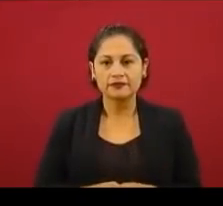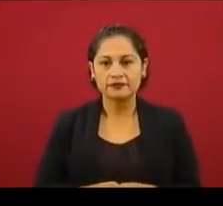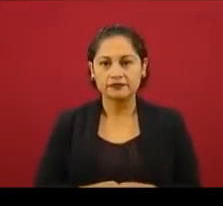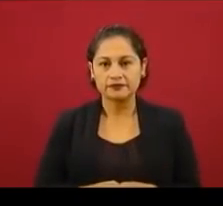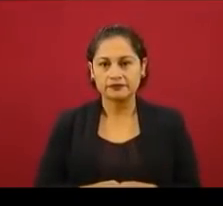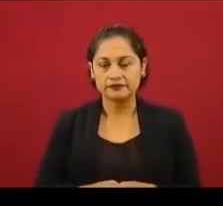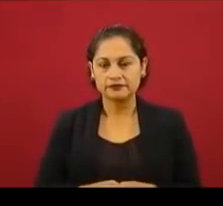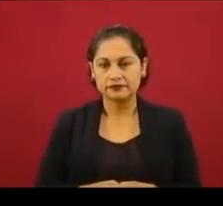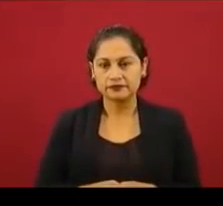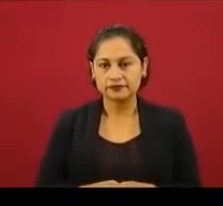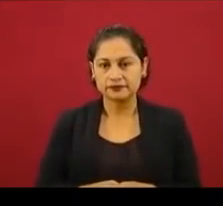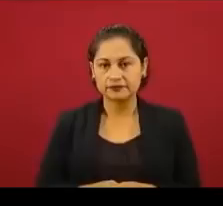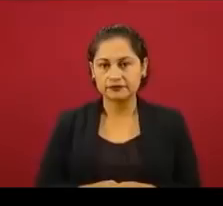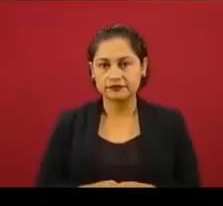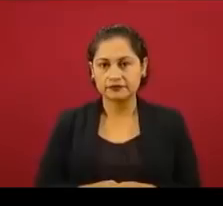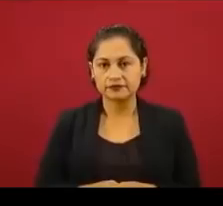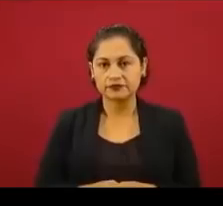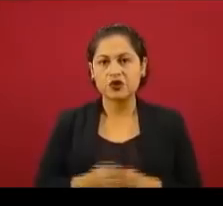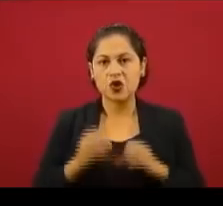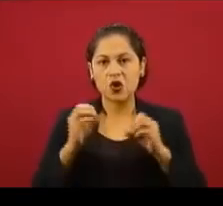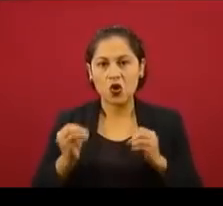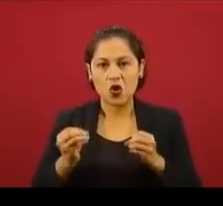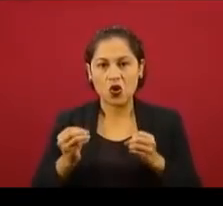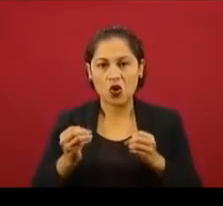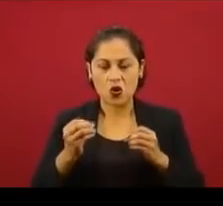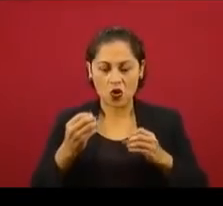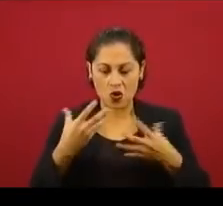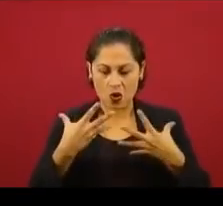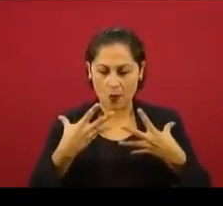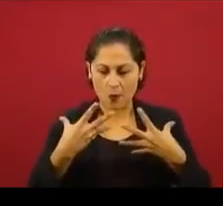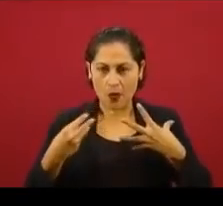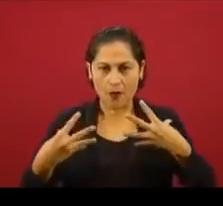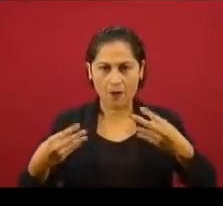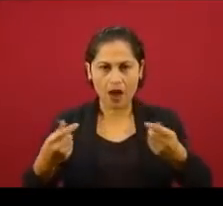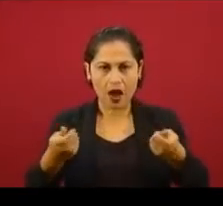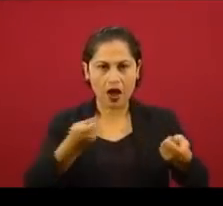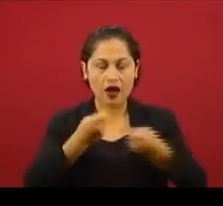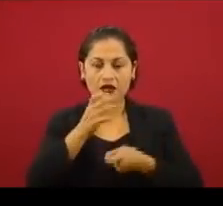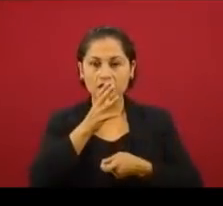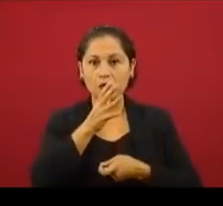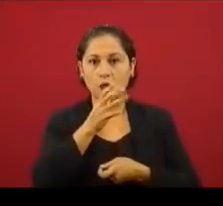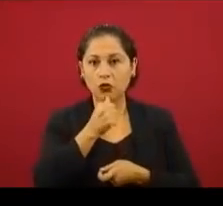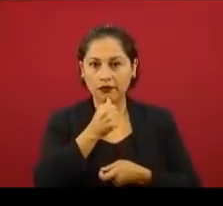se saliera de control la pandemia.